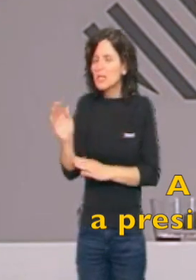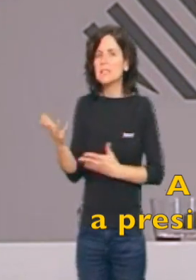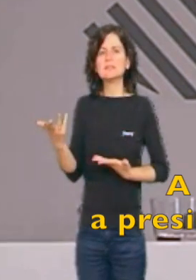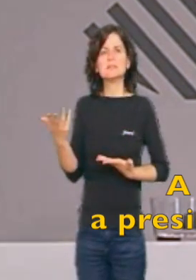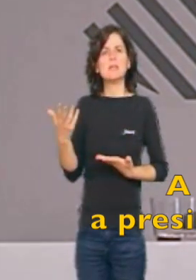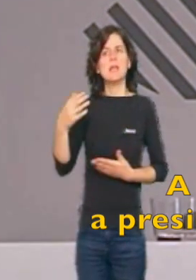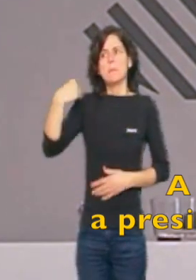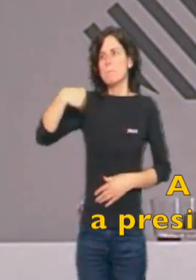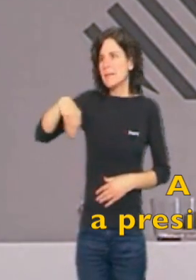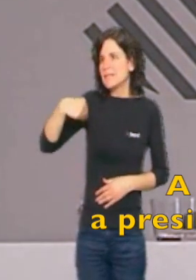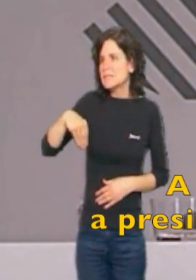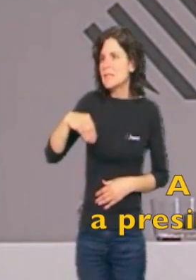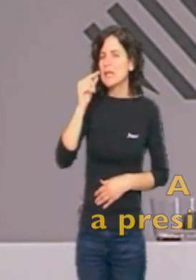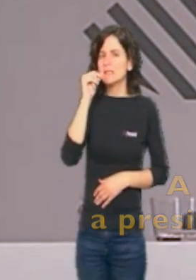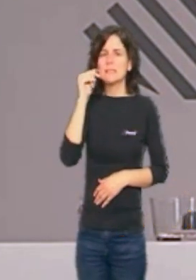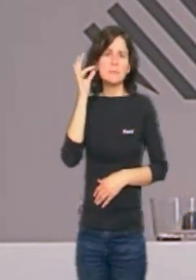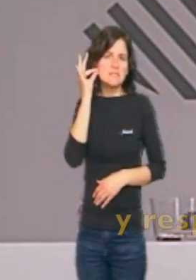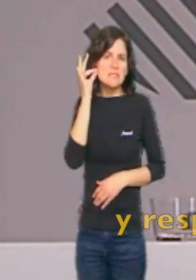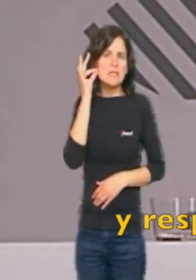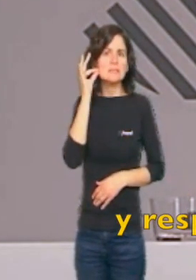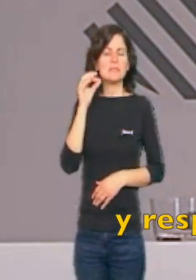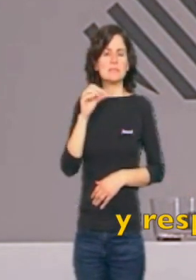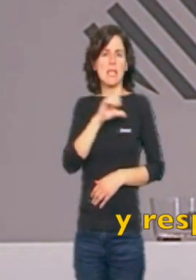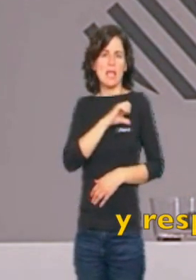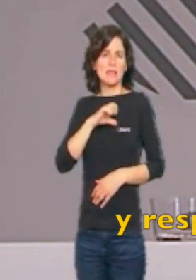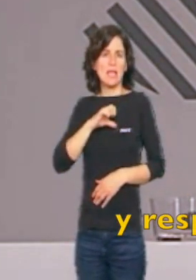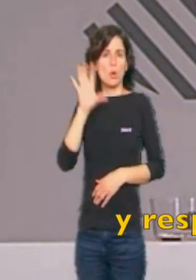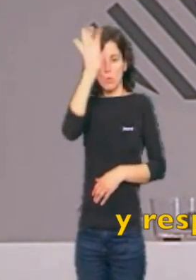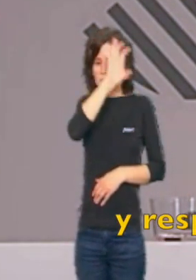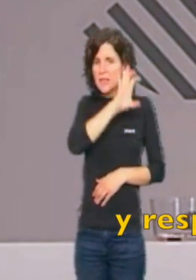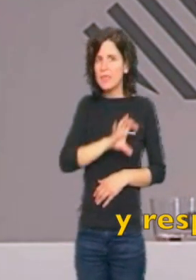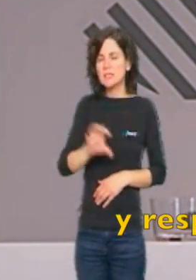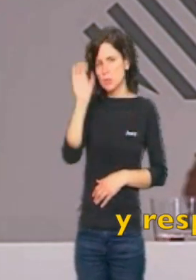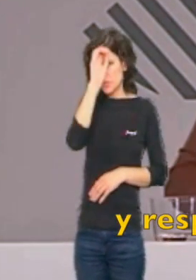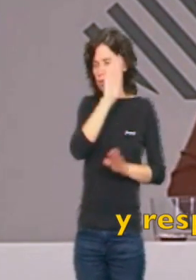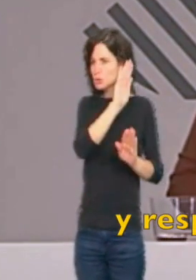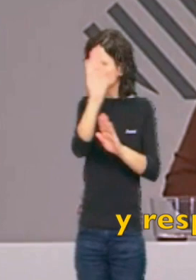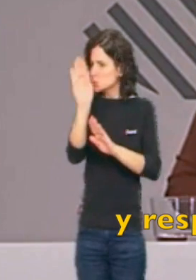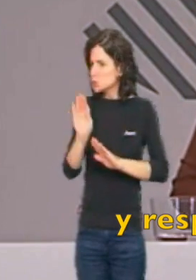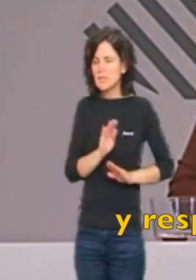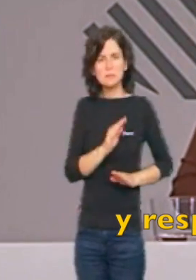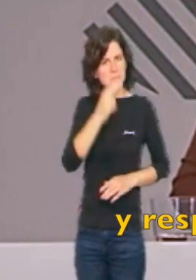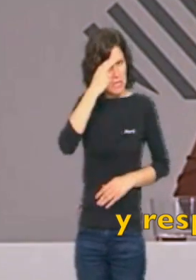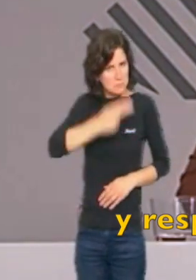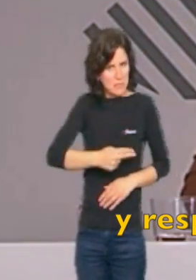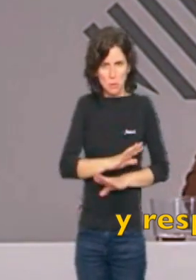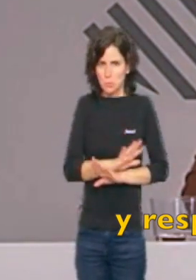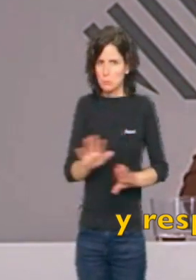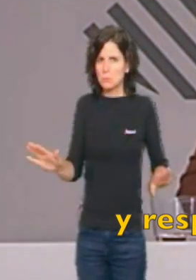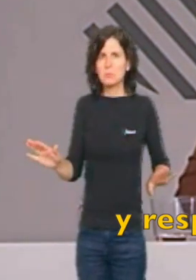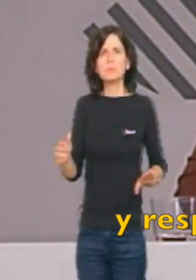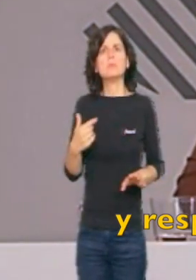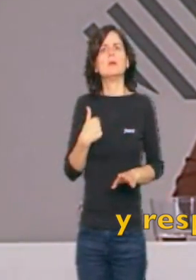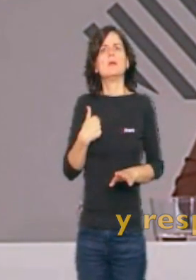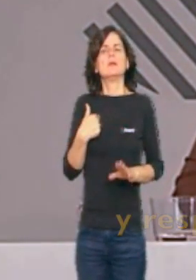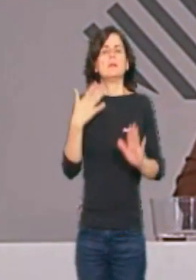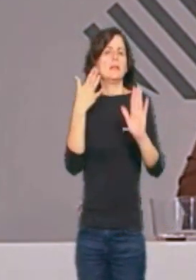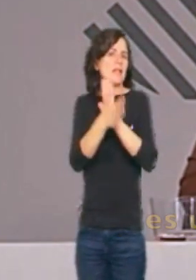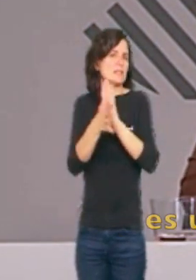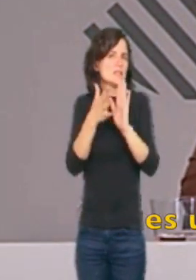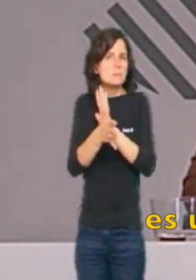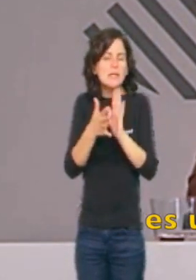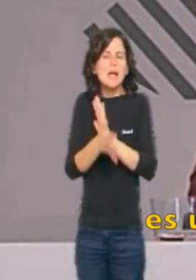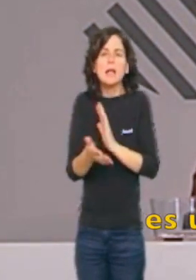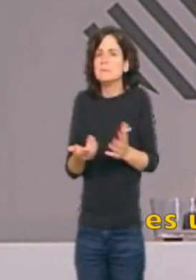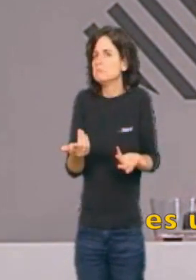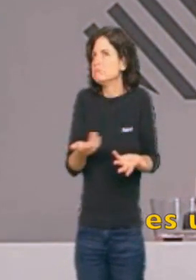presidentes y presidentes de otras comunidades autónomas respecto moldes sobres opiniones al respecto y también cuáles modulen en